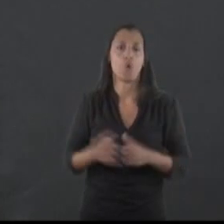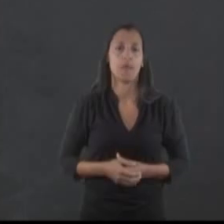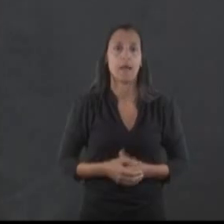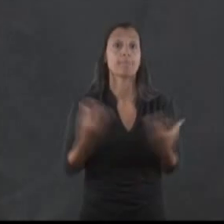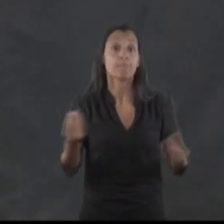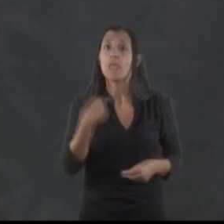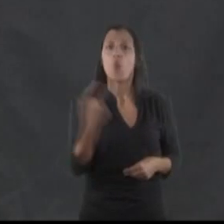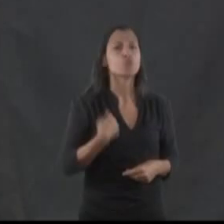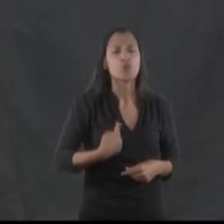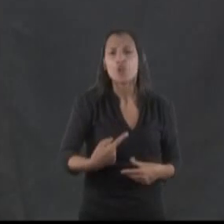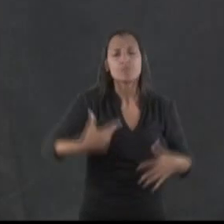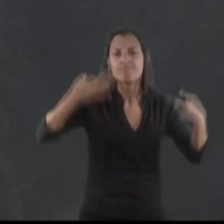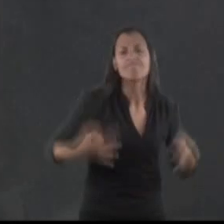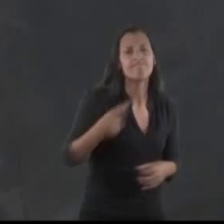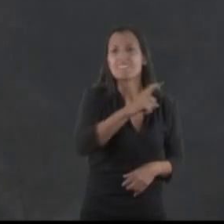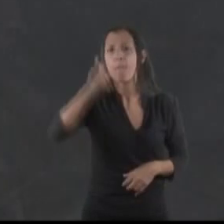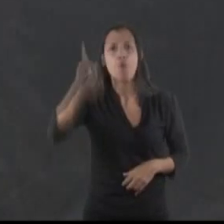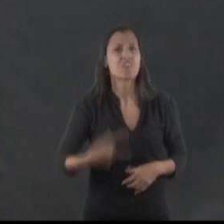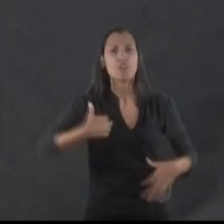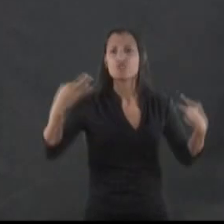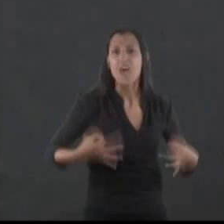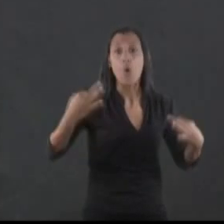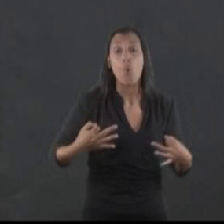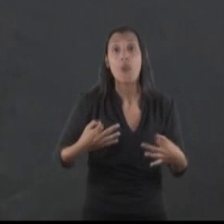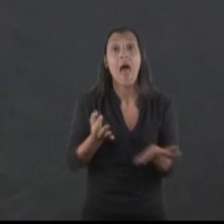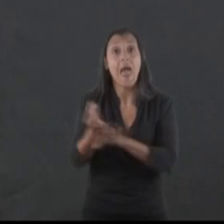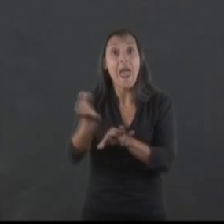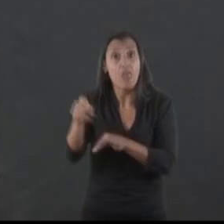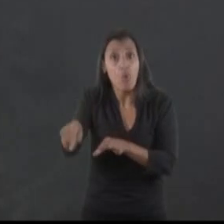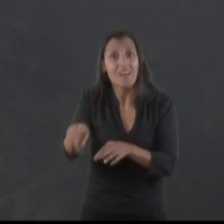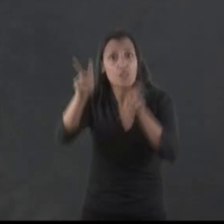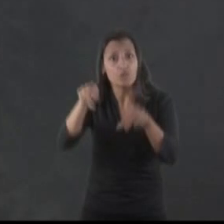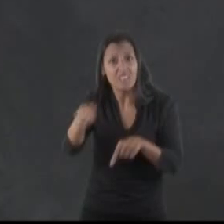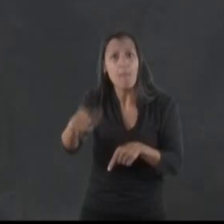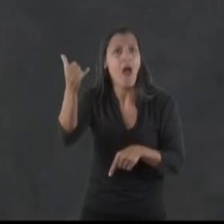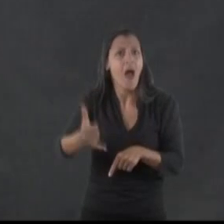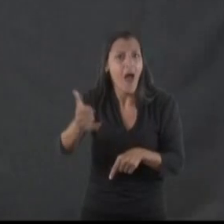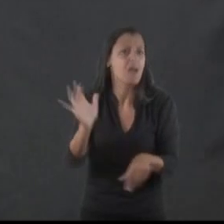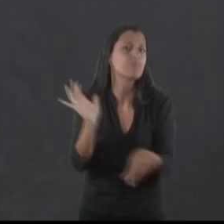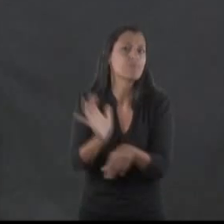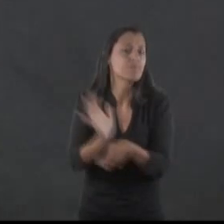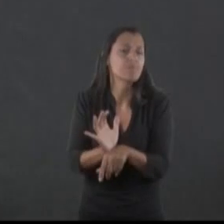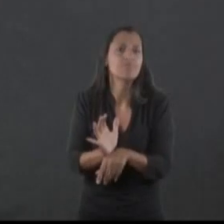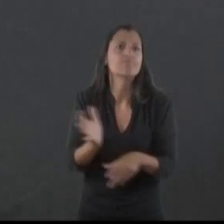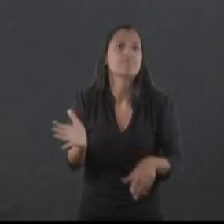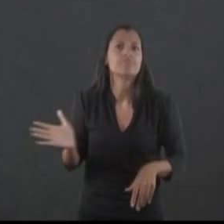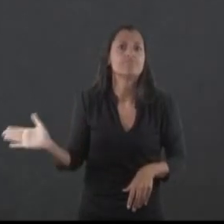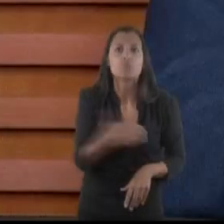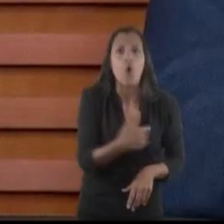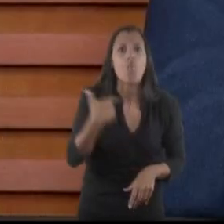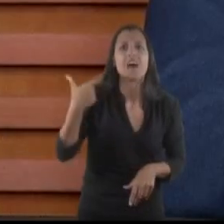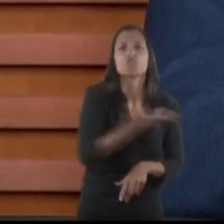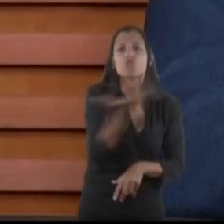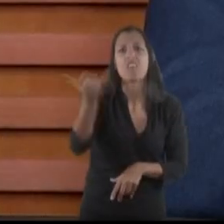Porque estamos convencidos que en la educación es donde reside el famoso fenómeno de la movilidad